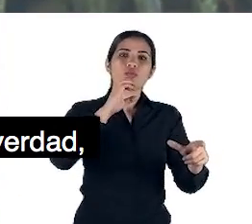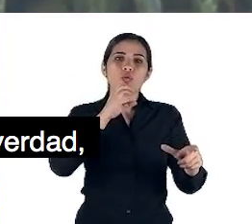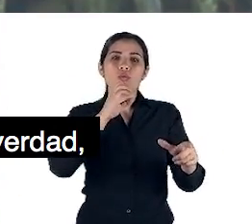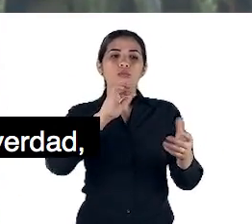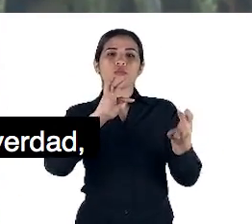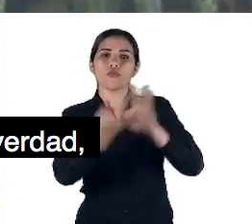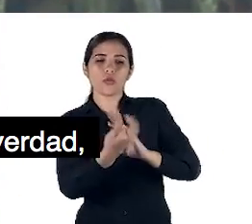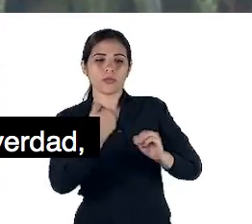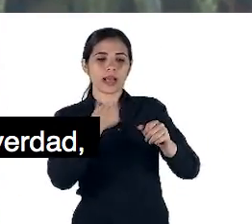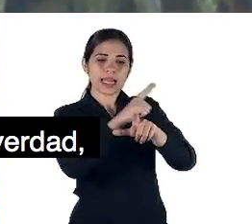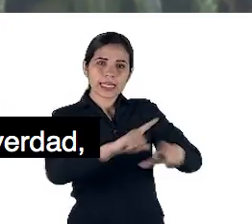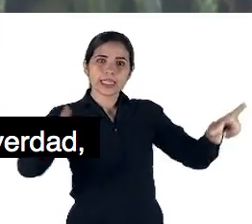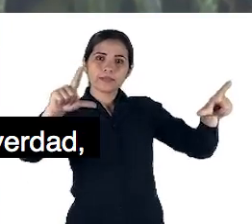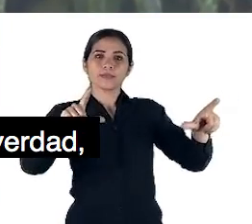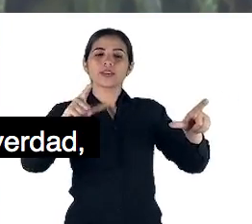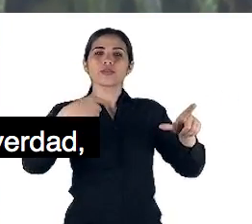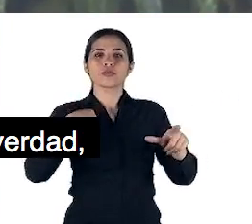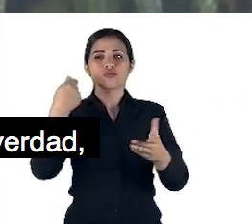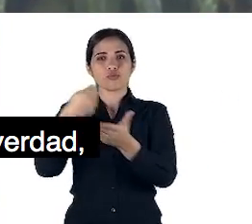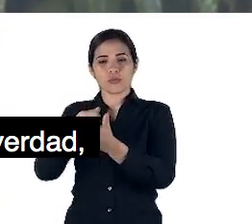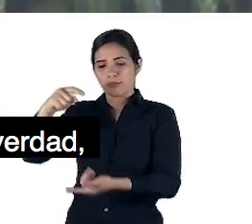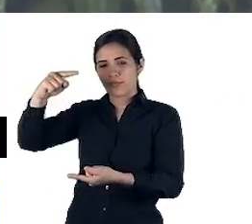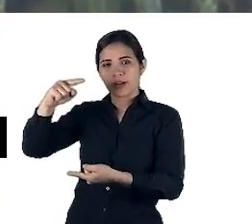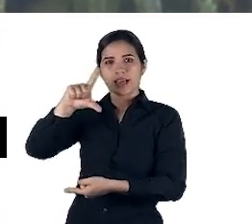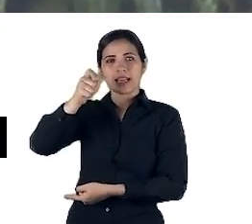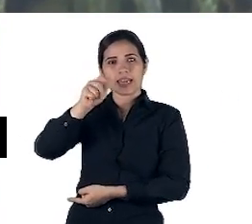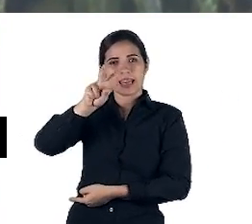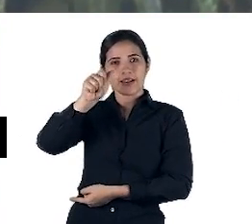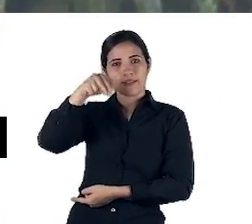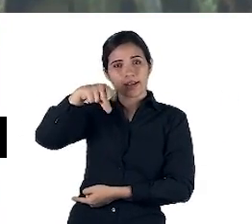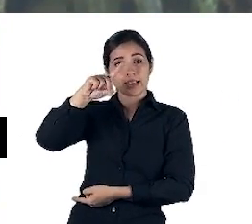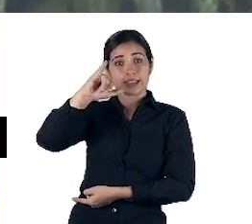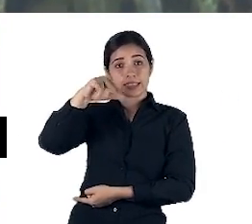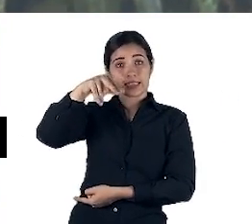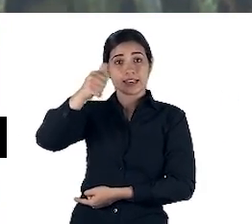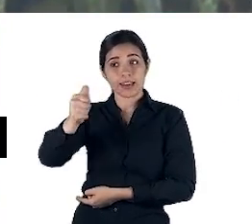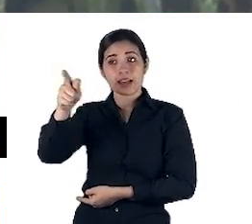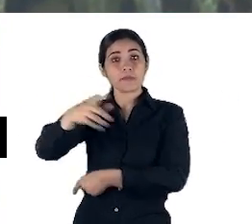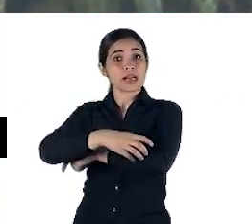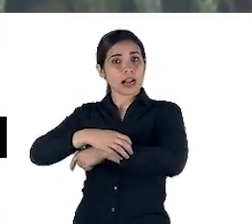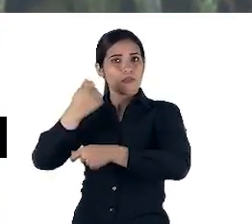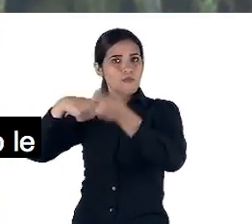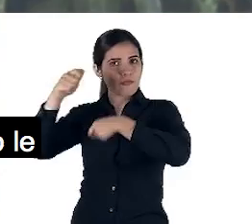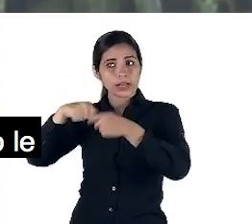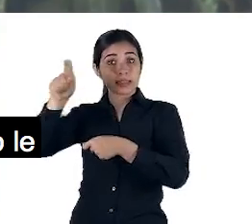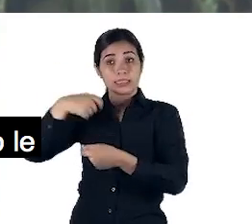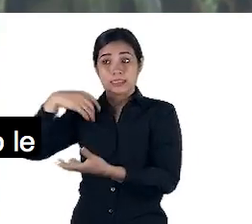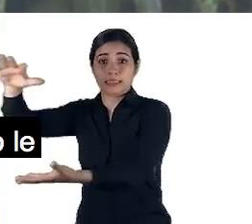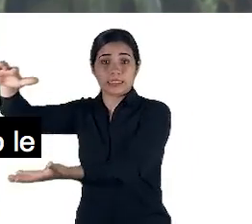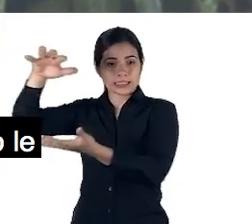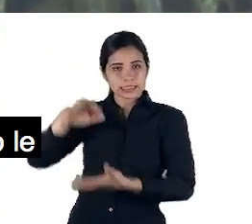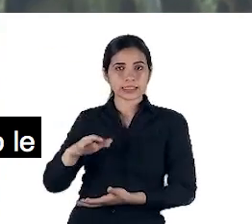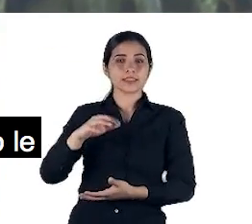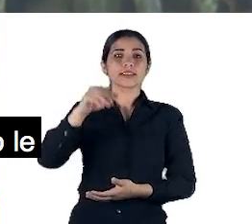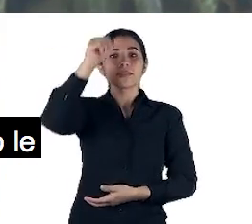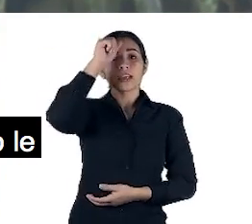agua con una gotita de lavandina, ¿verdad? Que viene en el mercado al 2%. Esto hace, se espera unos